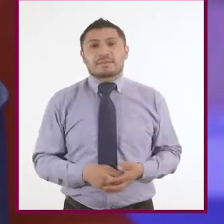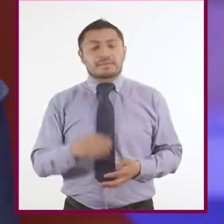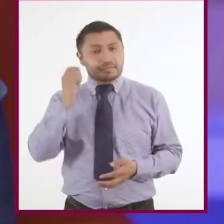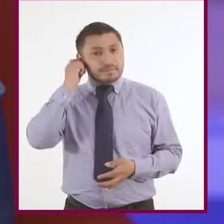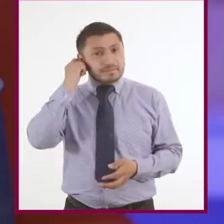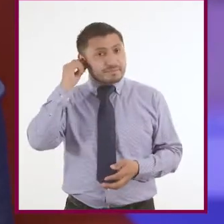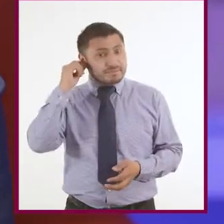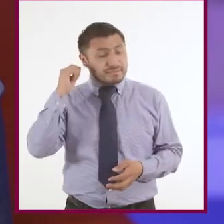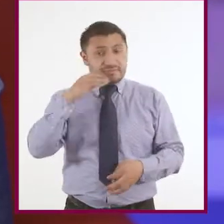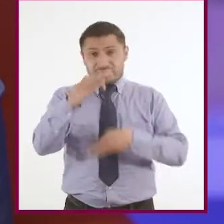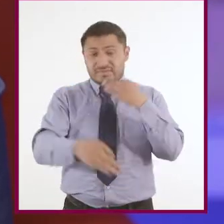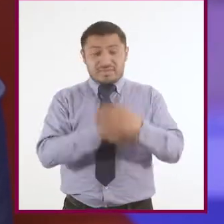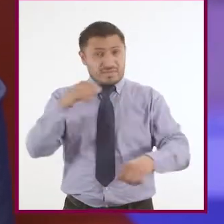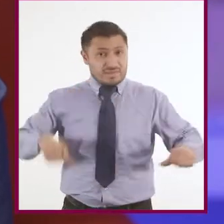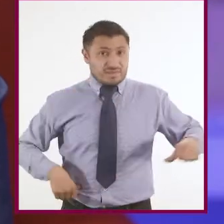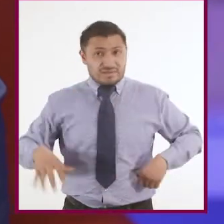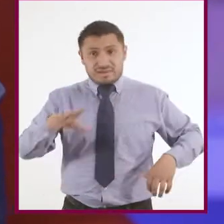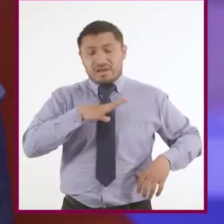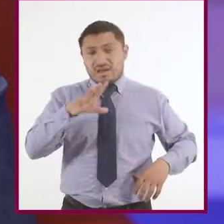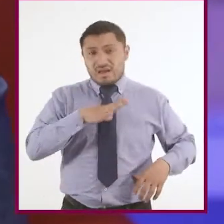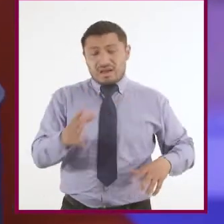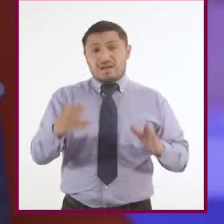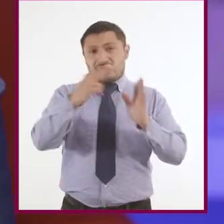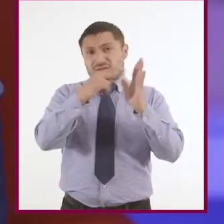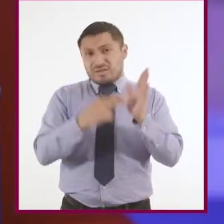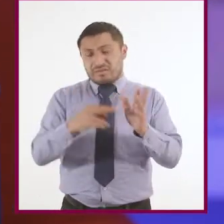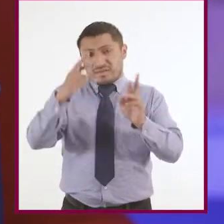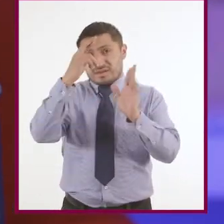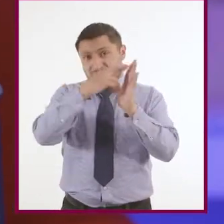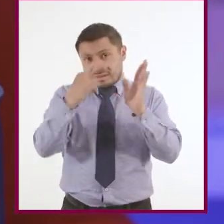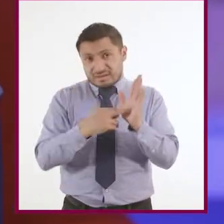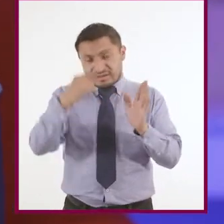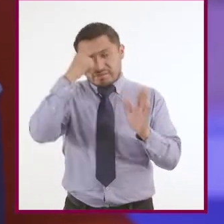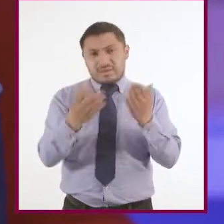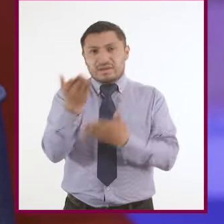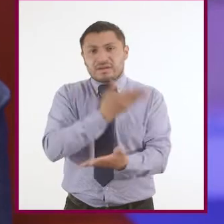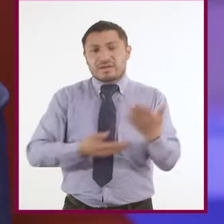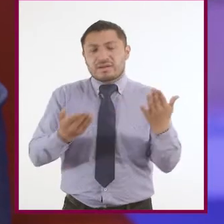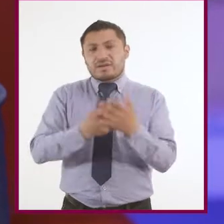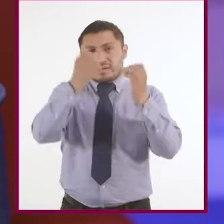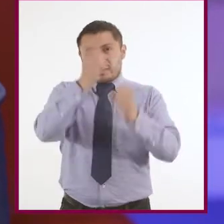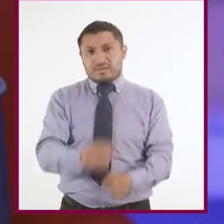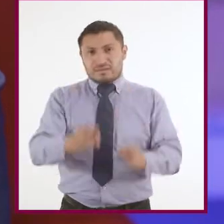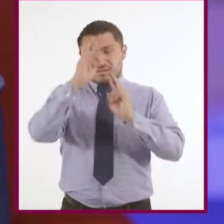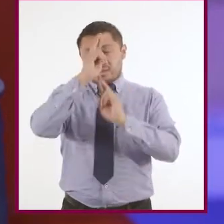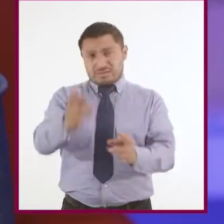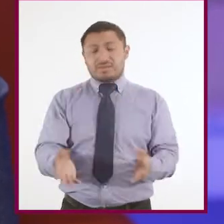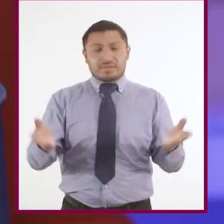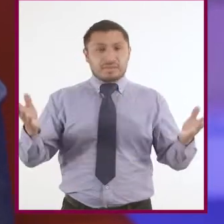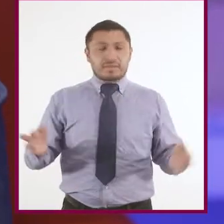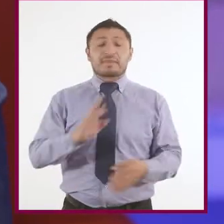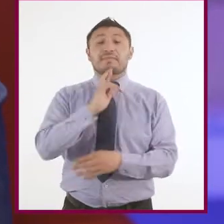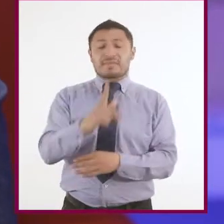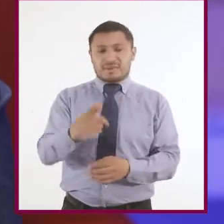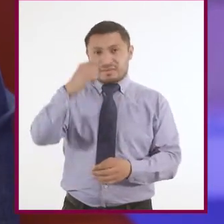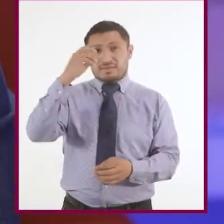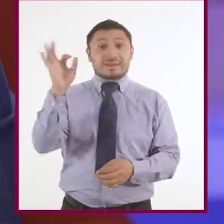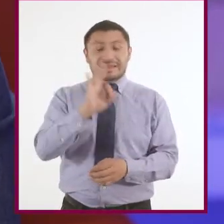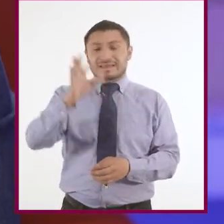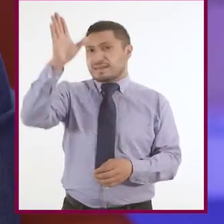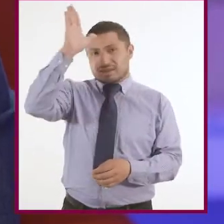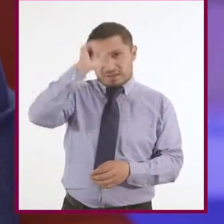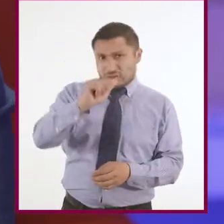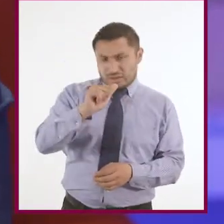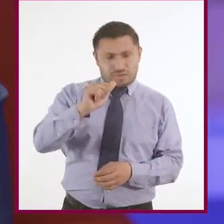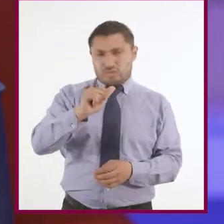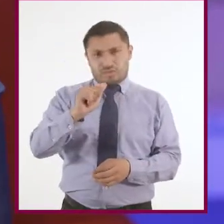que seguir ciertas normas y reglas que nos ayudan a que la convivencia sea segura, respetuosa y edificante. Podemos estar o no de acuerdo con algunas